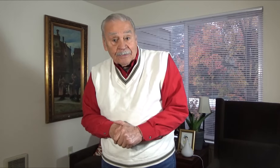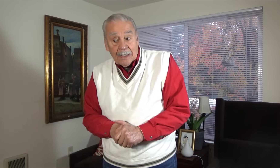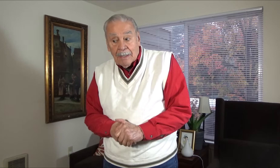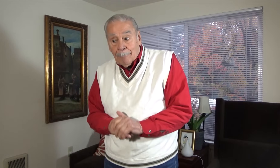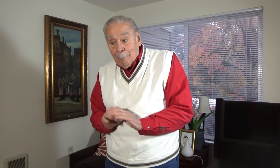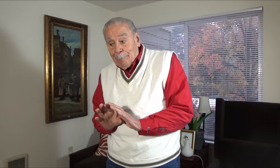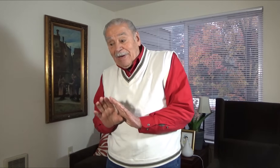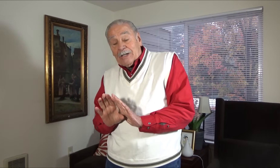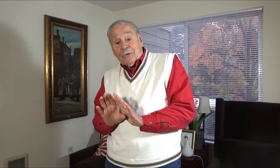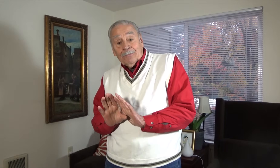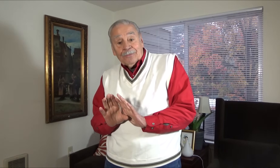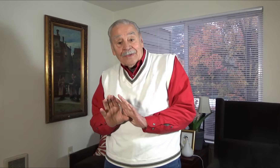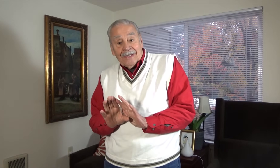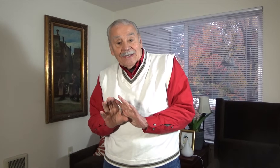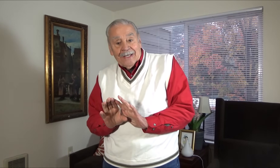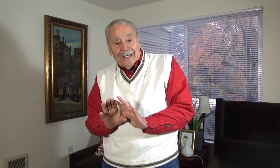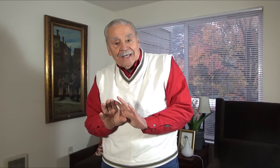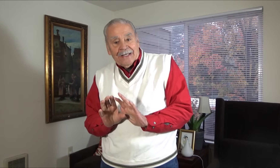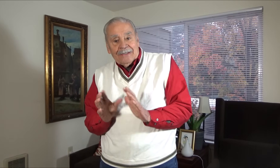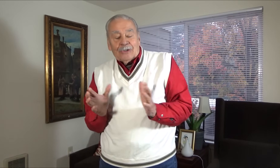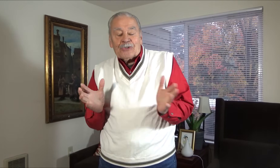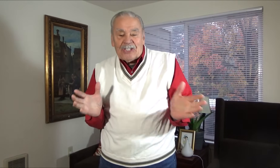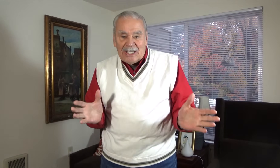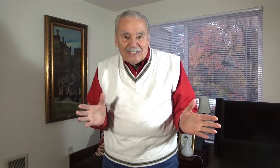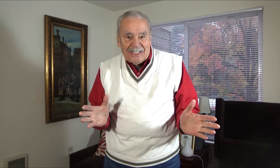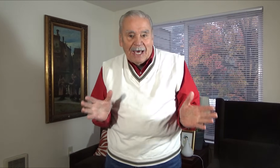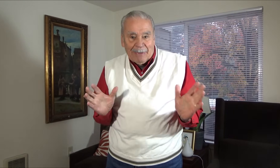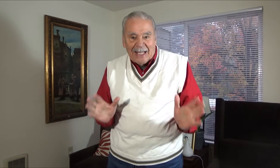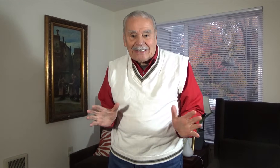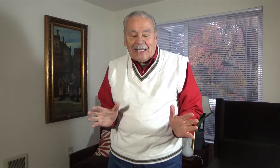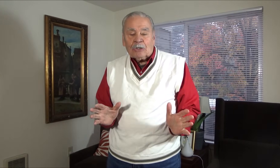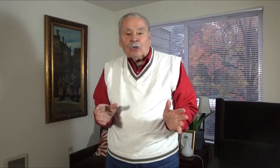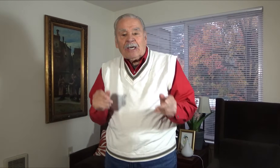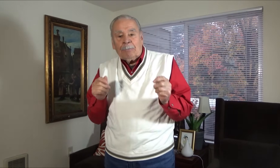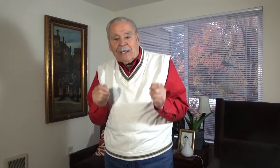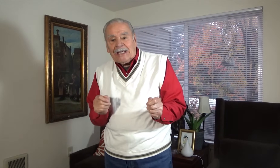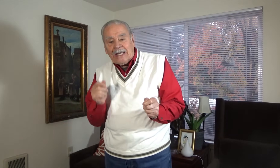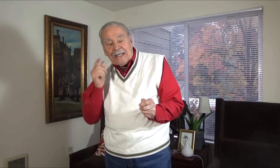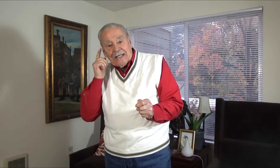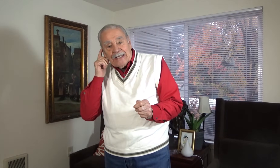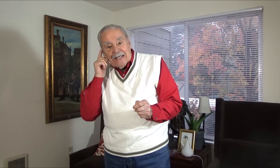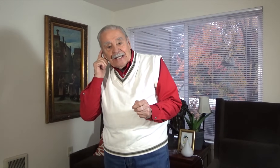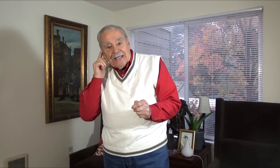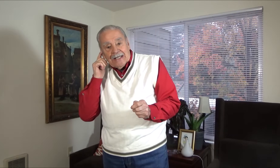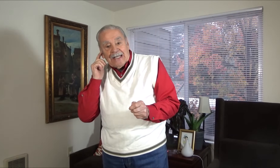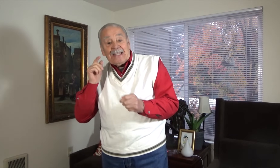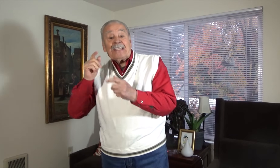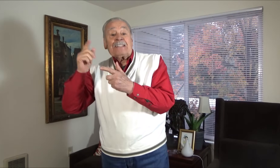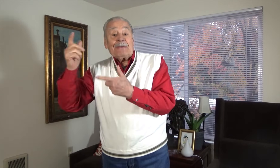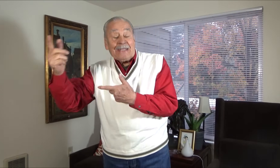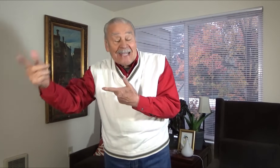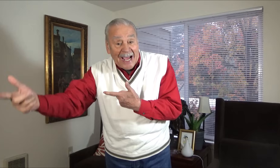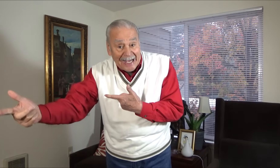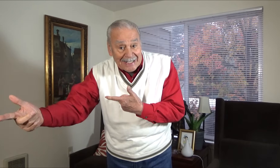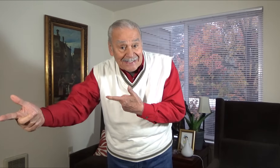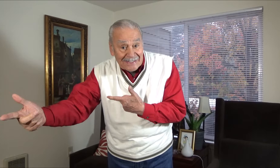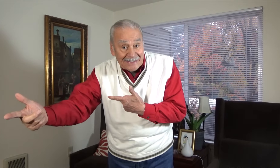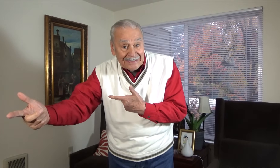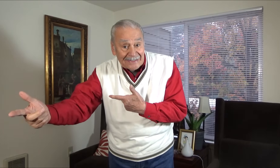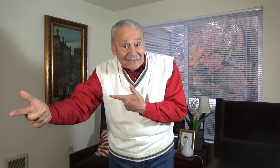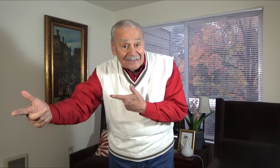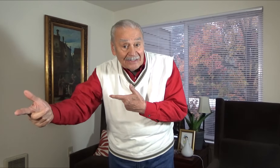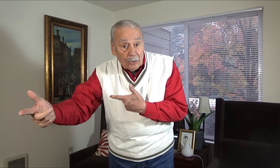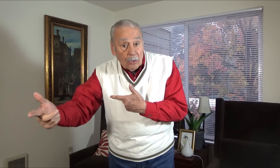capaz. Pero no sé si habrá tantos que expliquen las